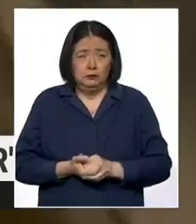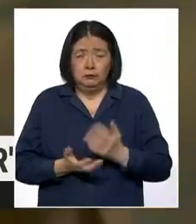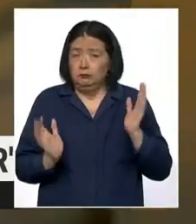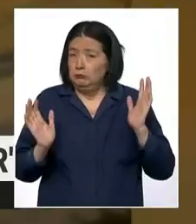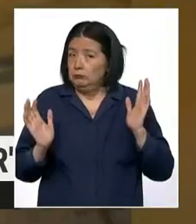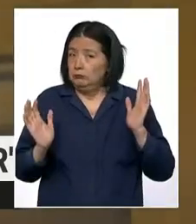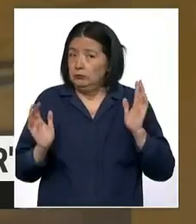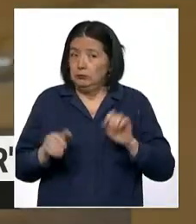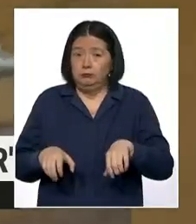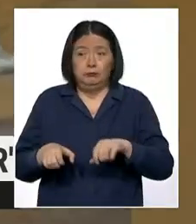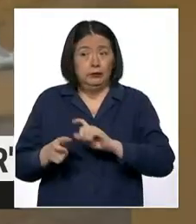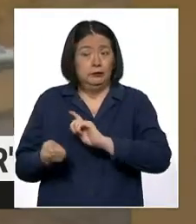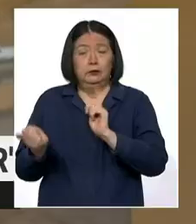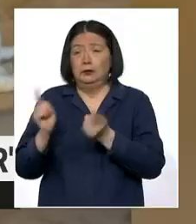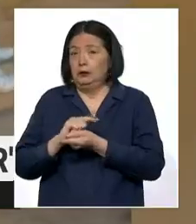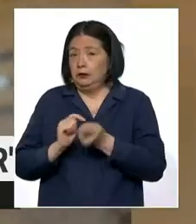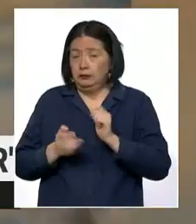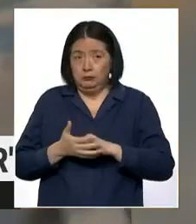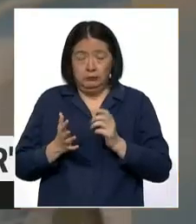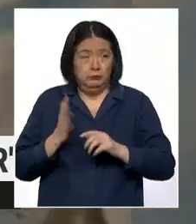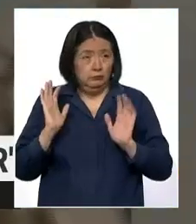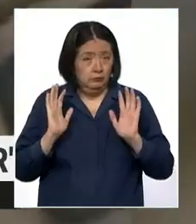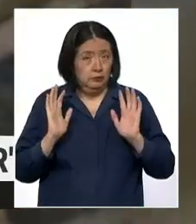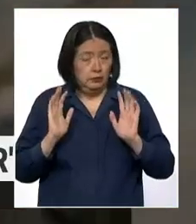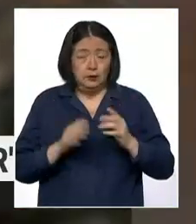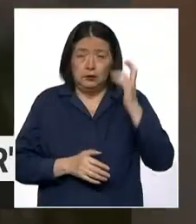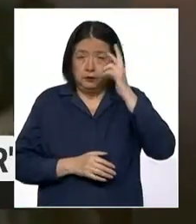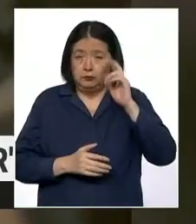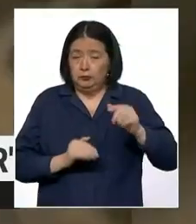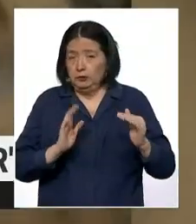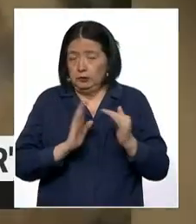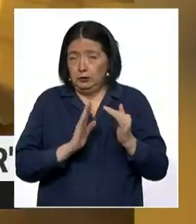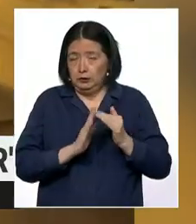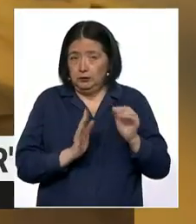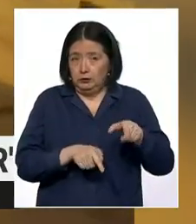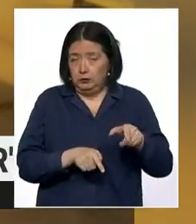trastoca y altera la infraestructura real de la vivienda, ¿no?